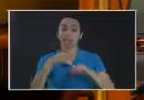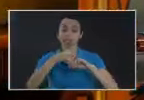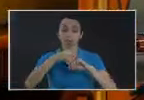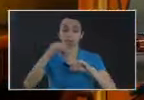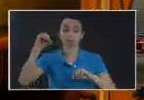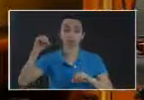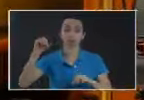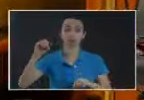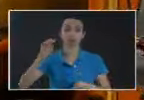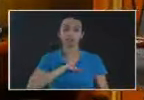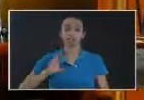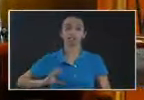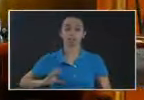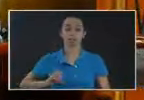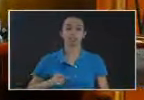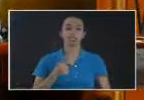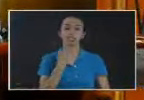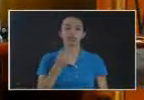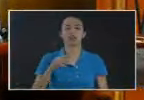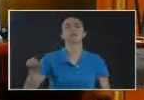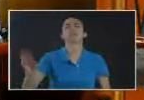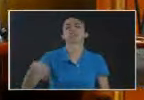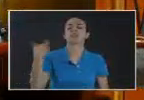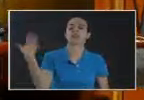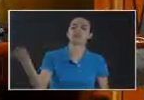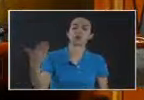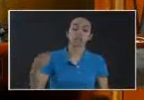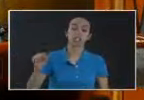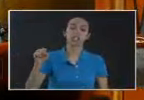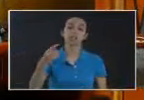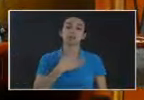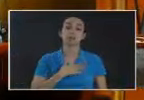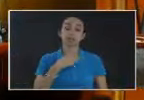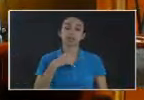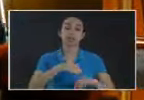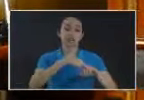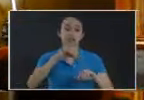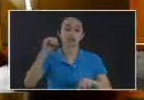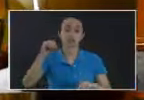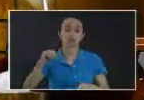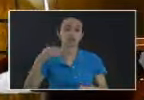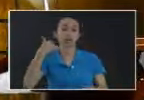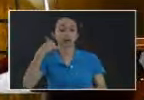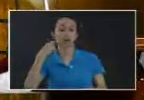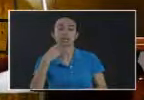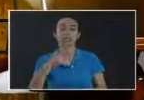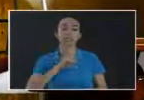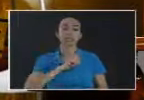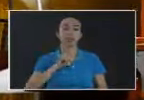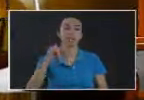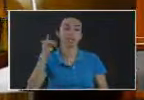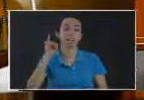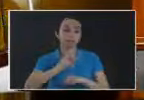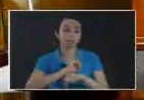que mi esposo me llame y me diga: voy para la iglesia. Y cuando ya está ahí, me llama y me dice, estoy